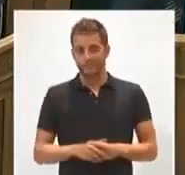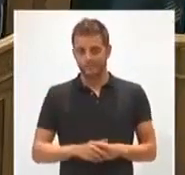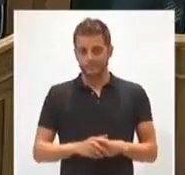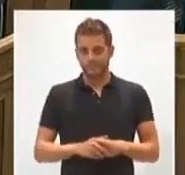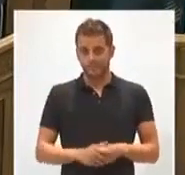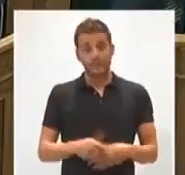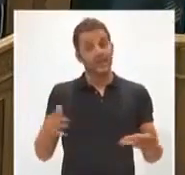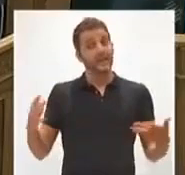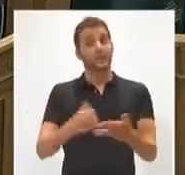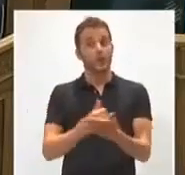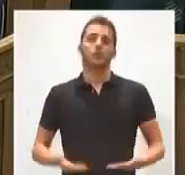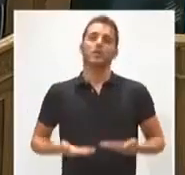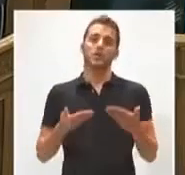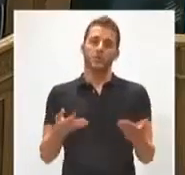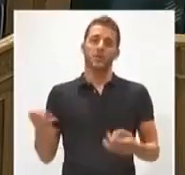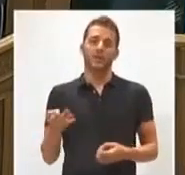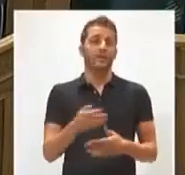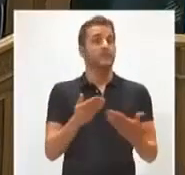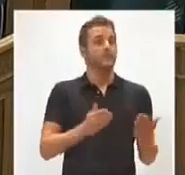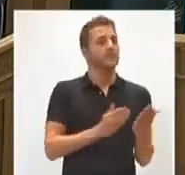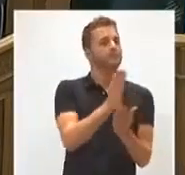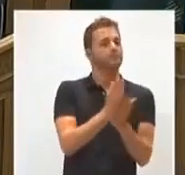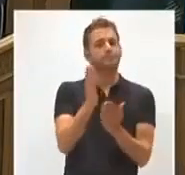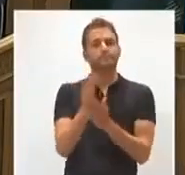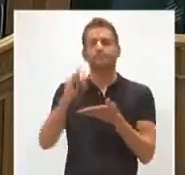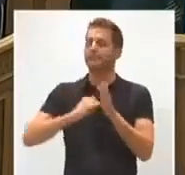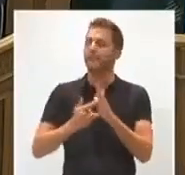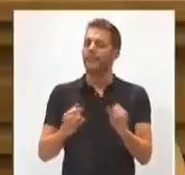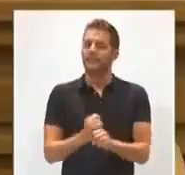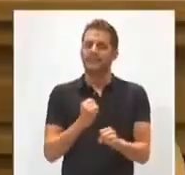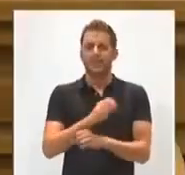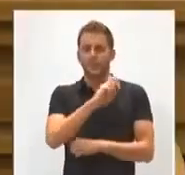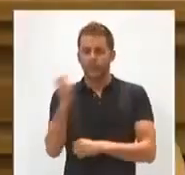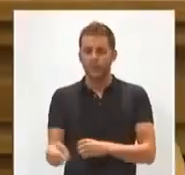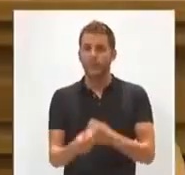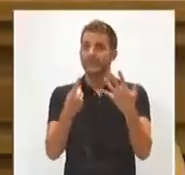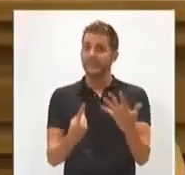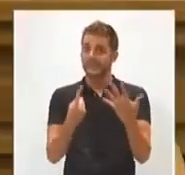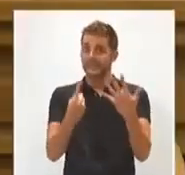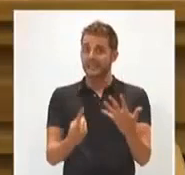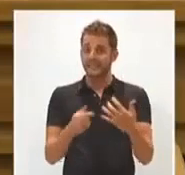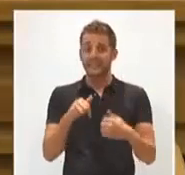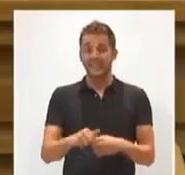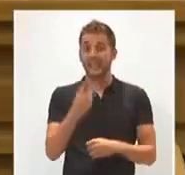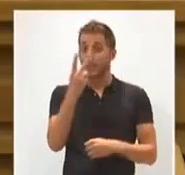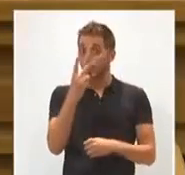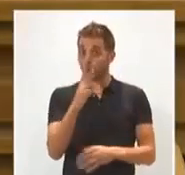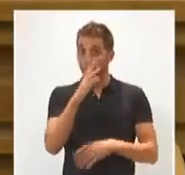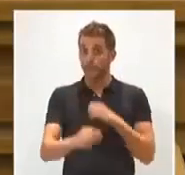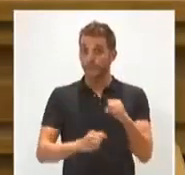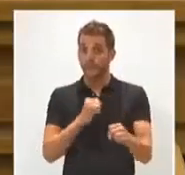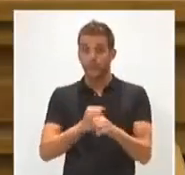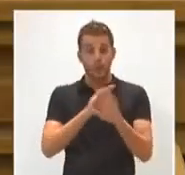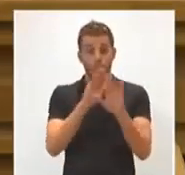de manera que si hemos puesto en marcha muchas operaciones de planes de empleo seis planes de empleo dos en esta legislatura el último